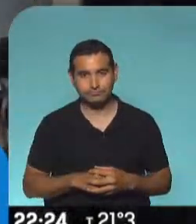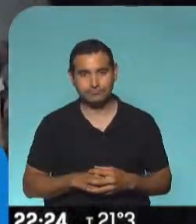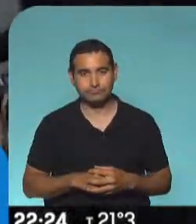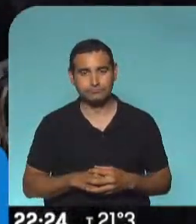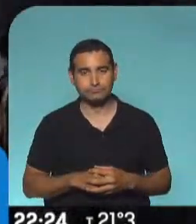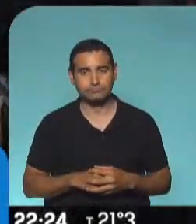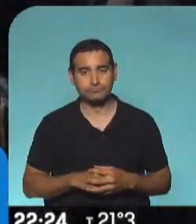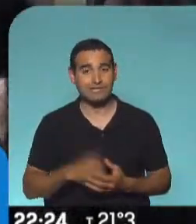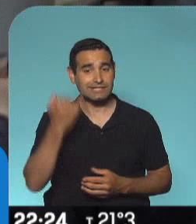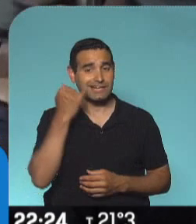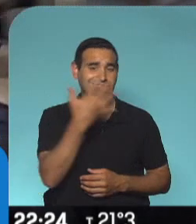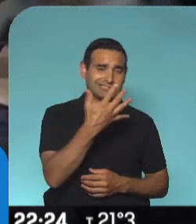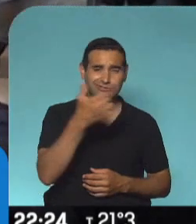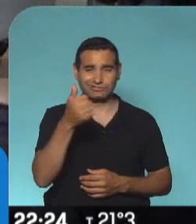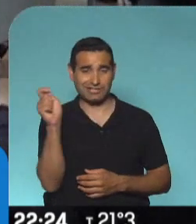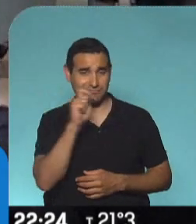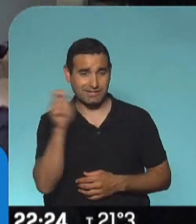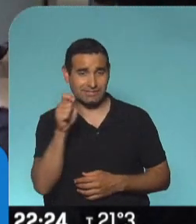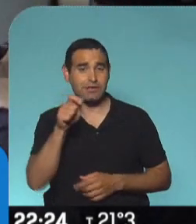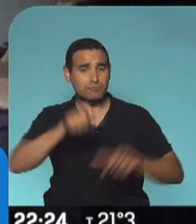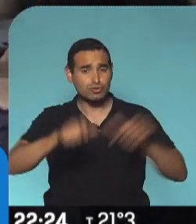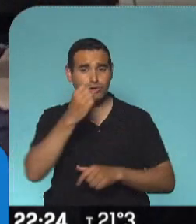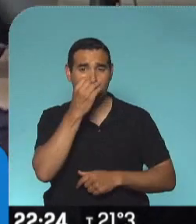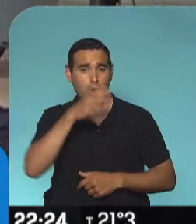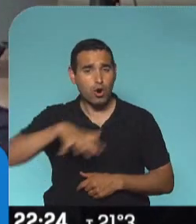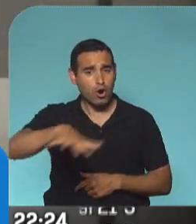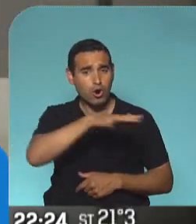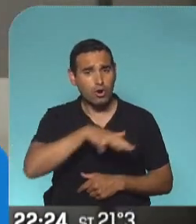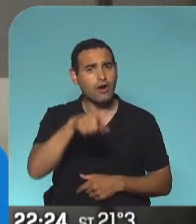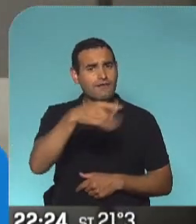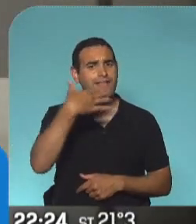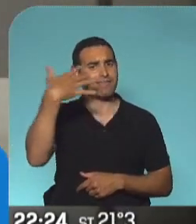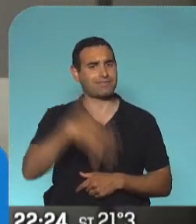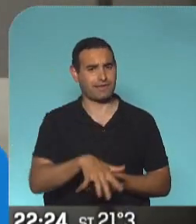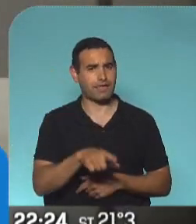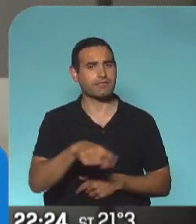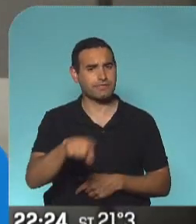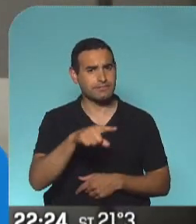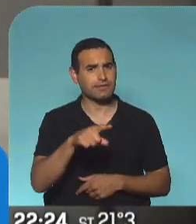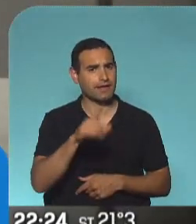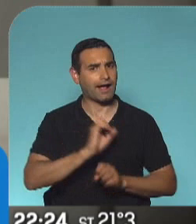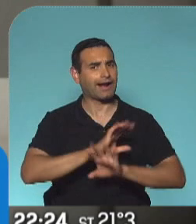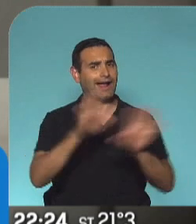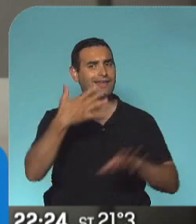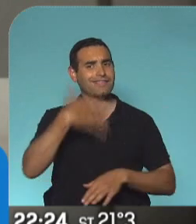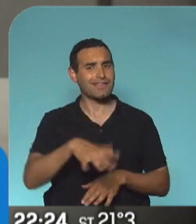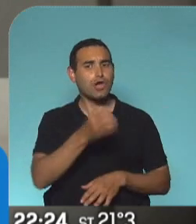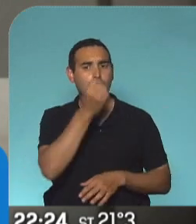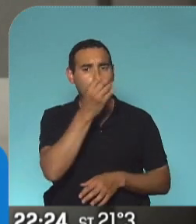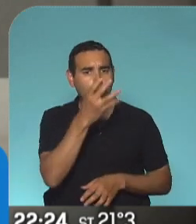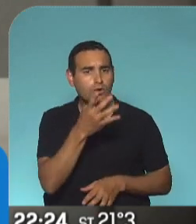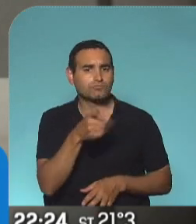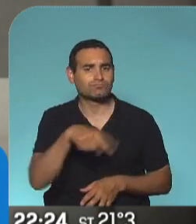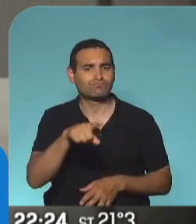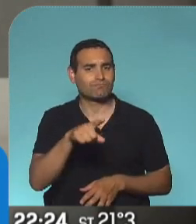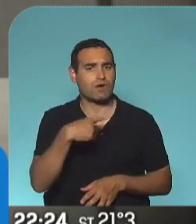After these 5 or 6 months, Hong Kong people have realized very clearly that Hong Kong